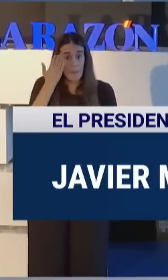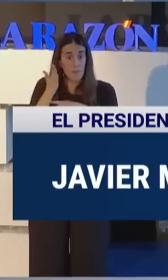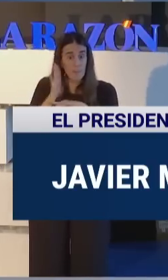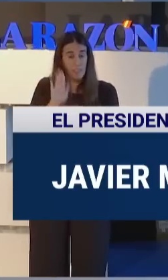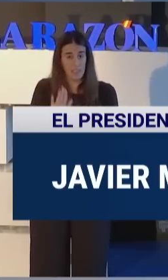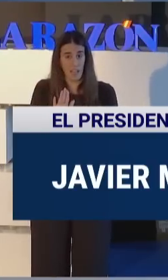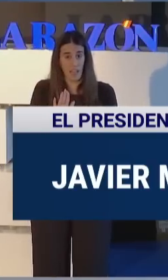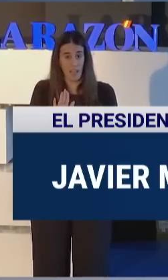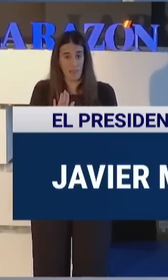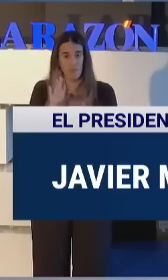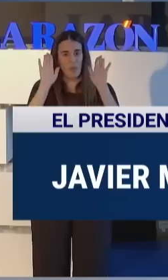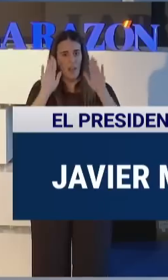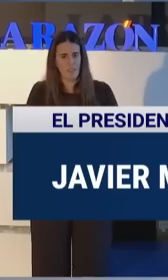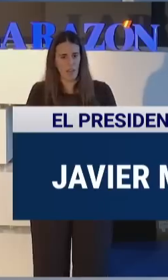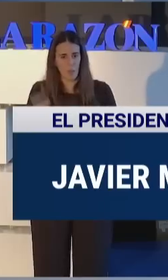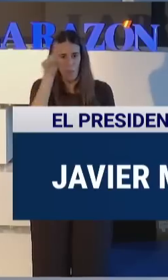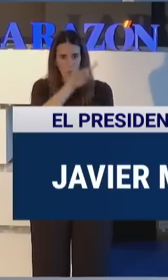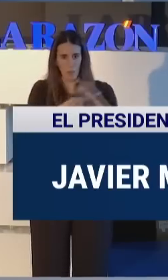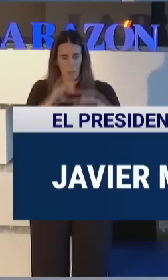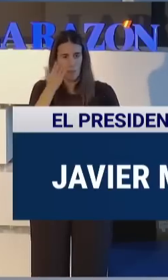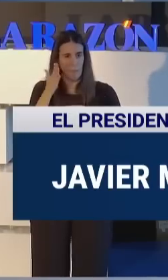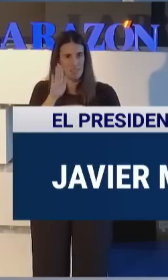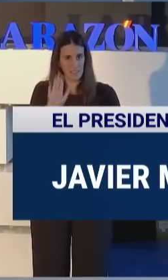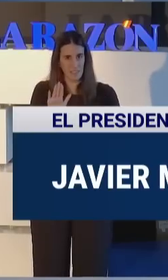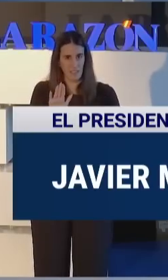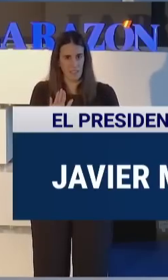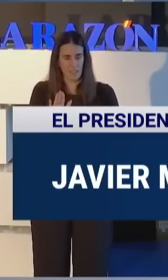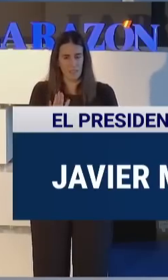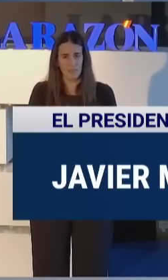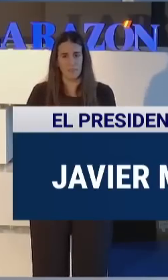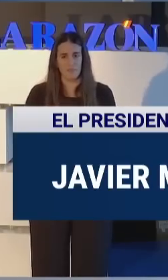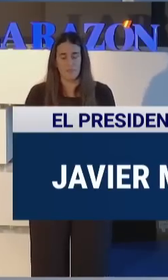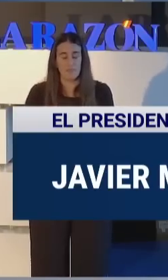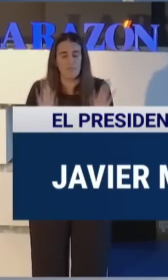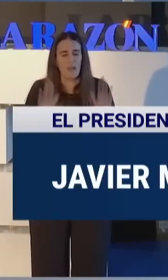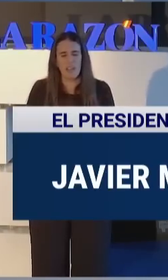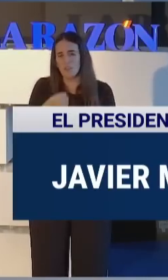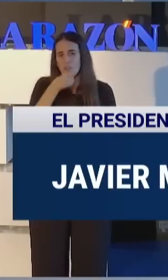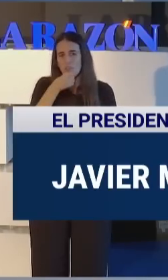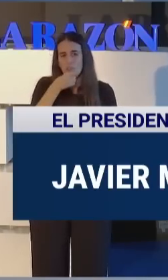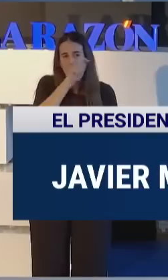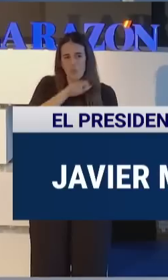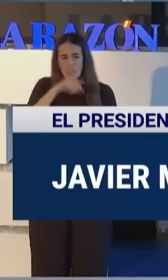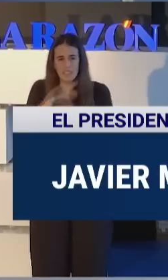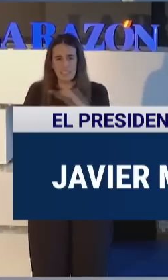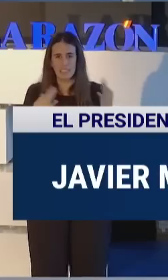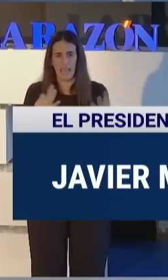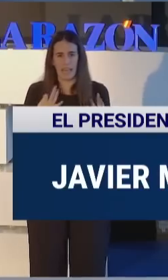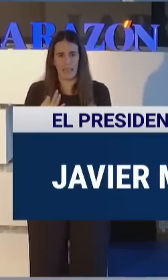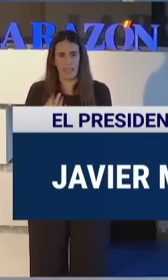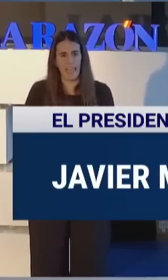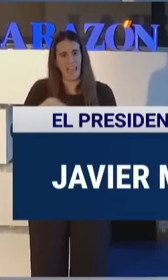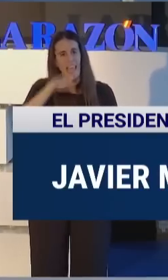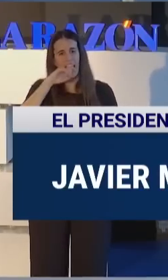ellos meten el problema, digamos, lo que hacen es darle una justificación bonita a la